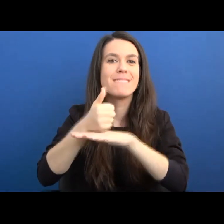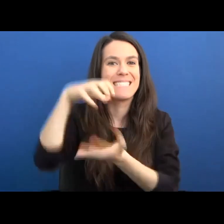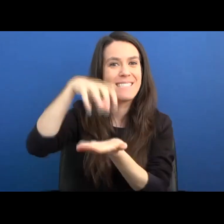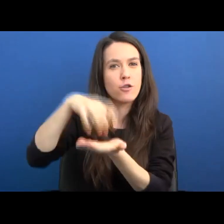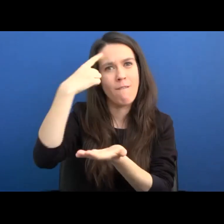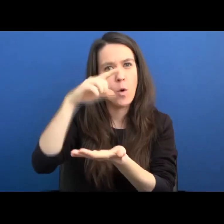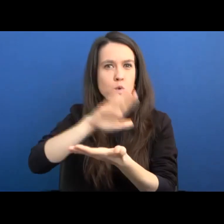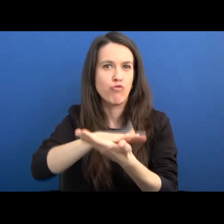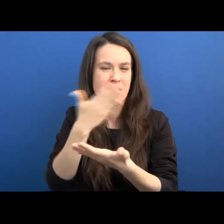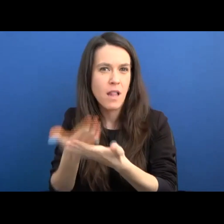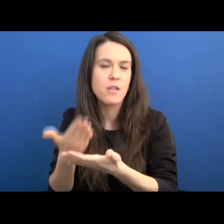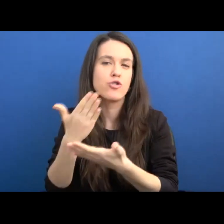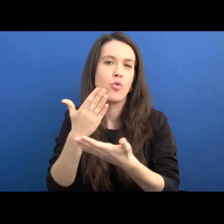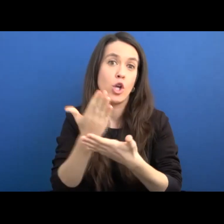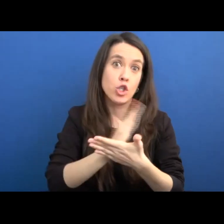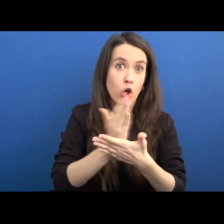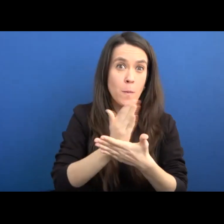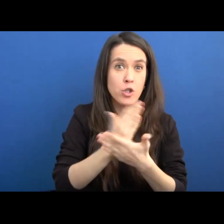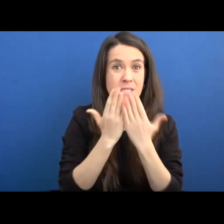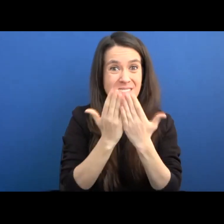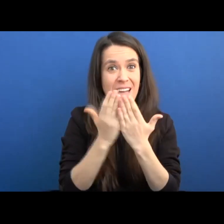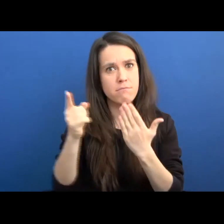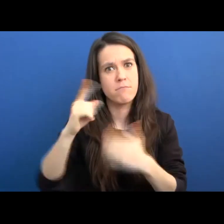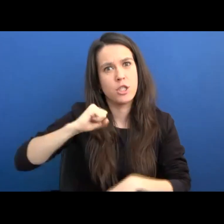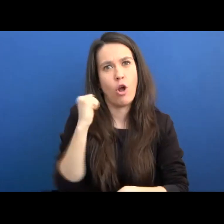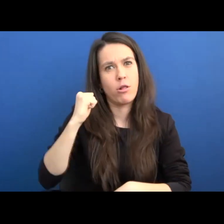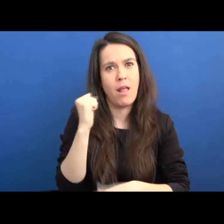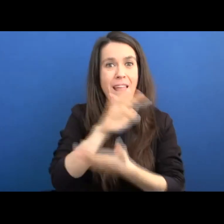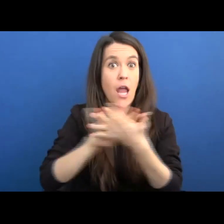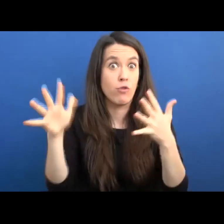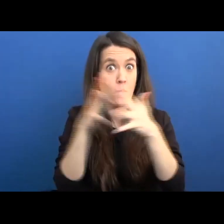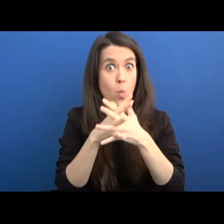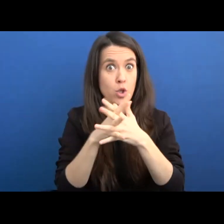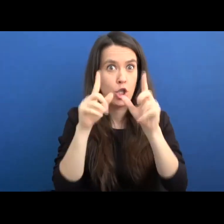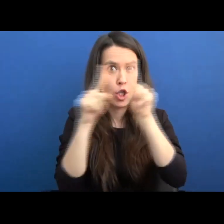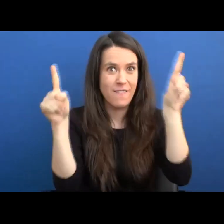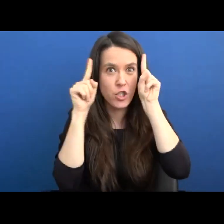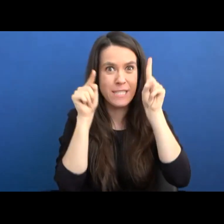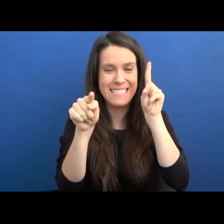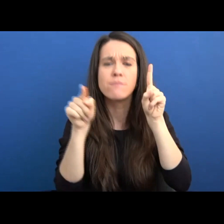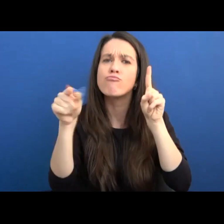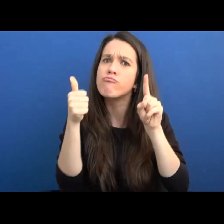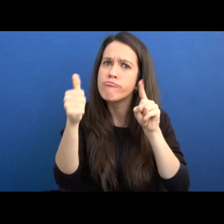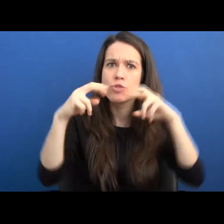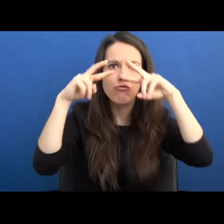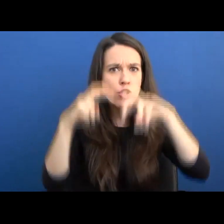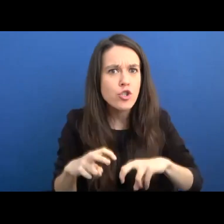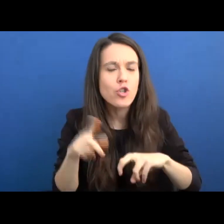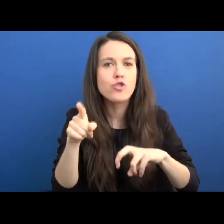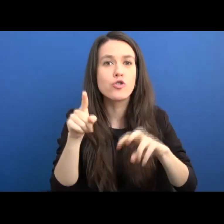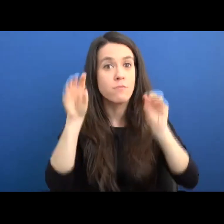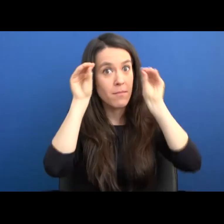Centro para Estudios de Traducción e Interpretación en Escocia, en la Universidad Heriot-Watt. Ella